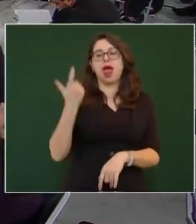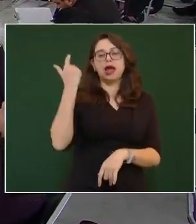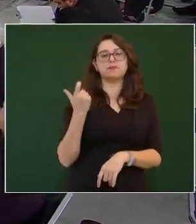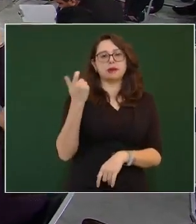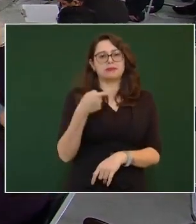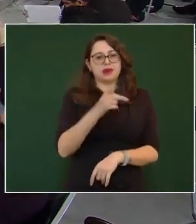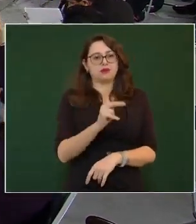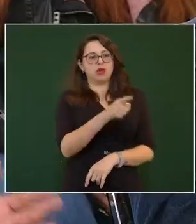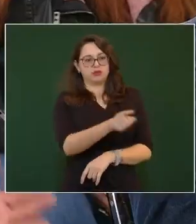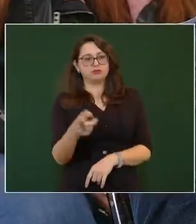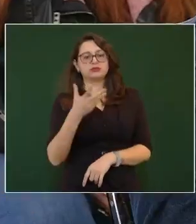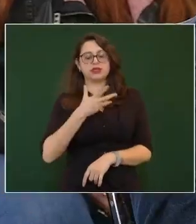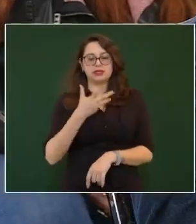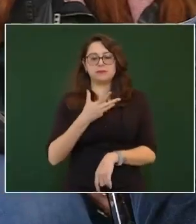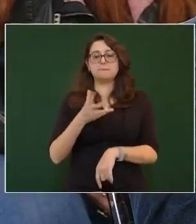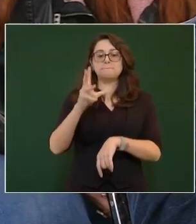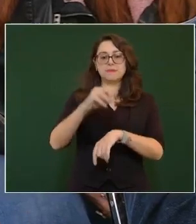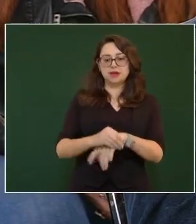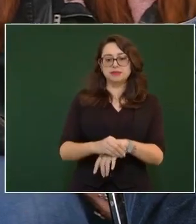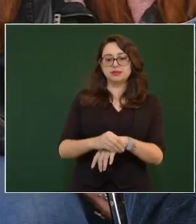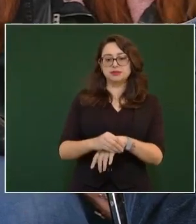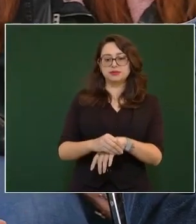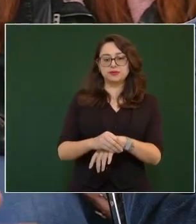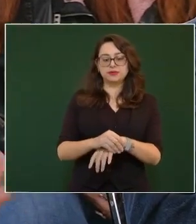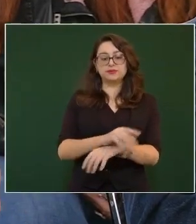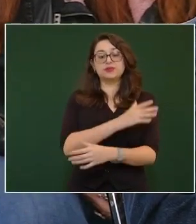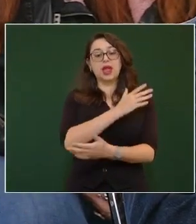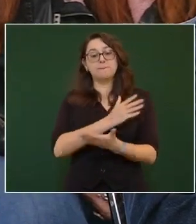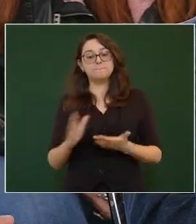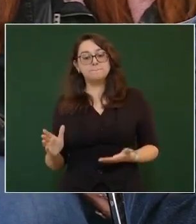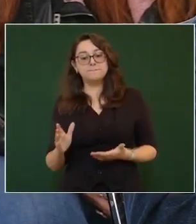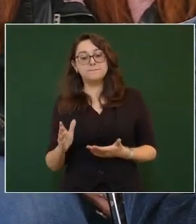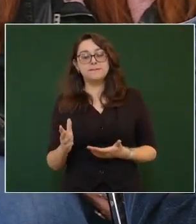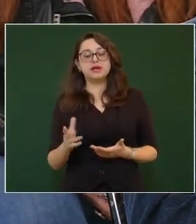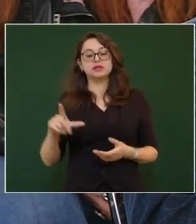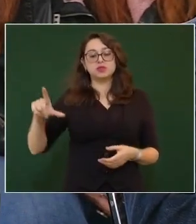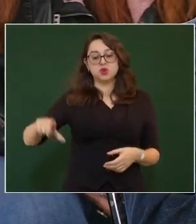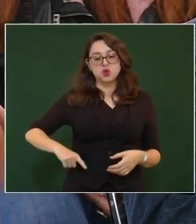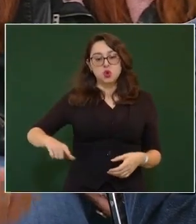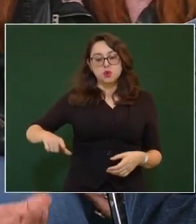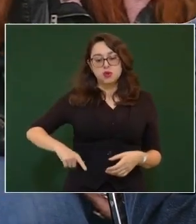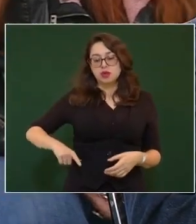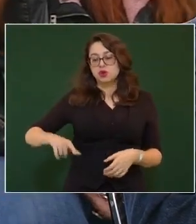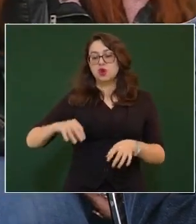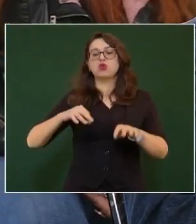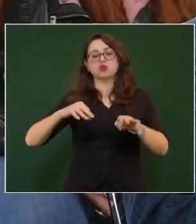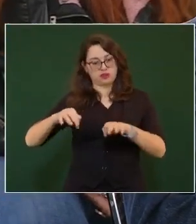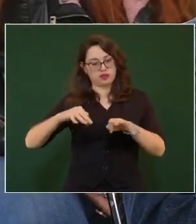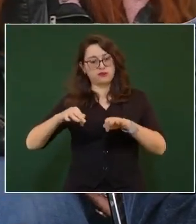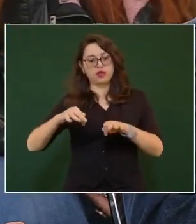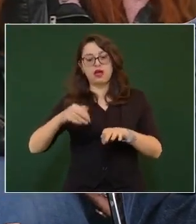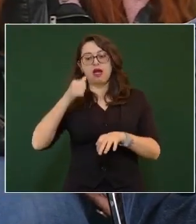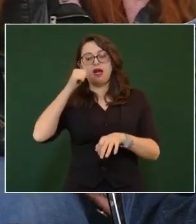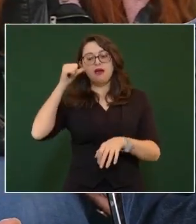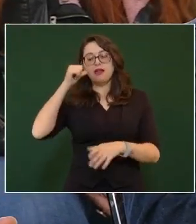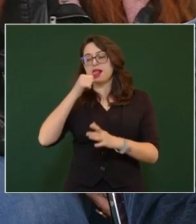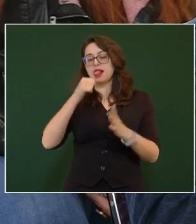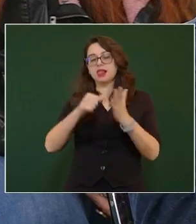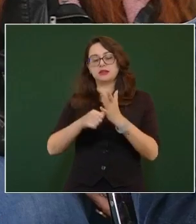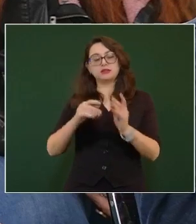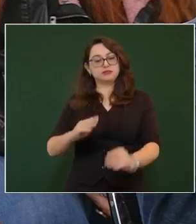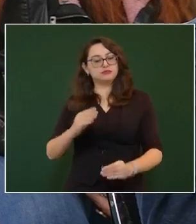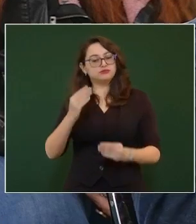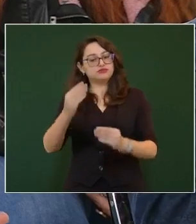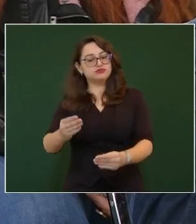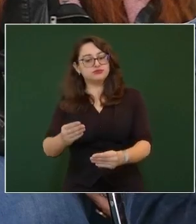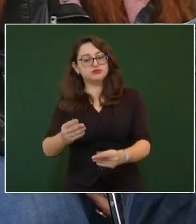fueron liberados. A eso se le suma los trabajadores del gobierno del estado que ayer le entregaron una carta en donde le